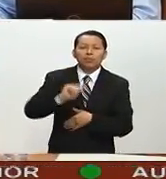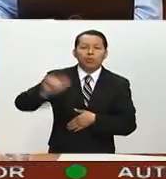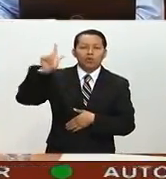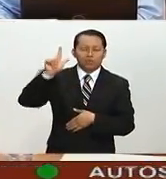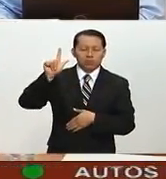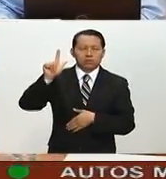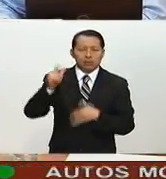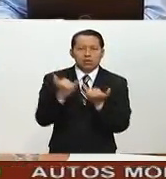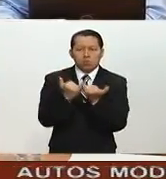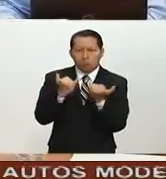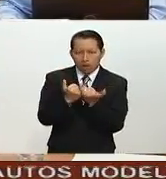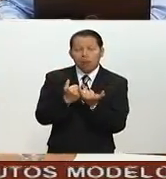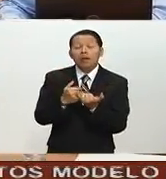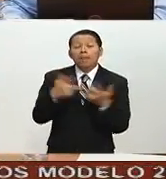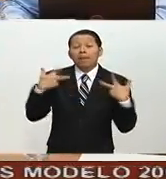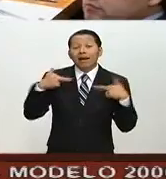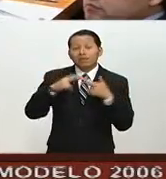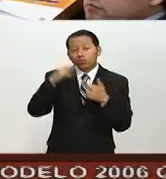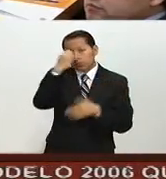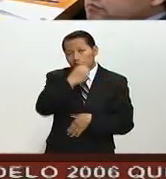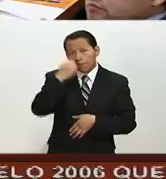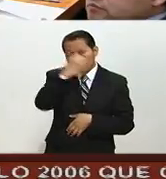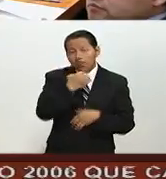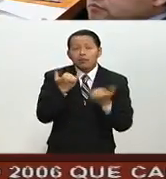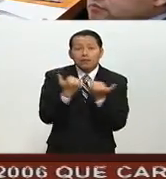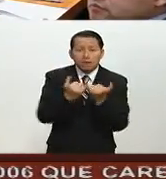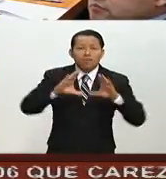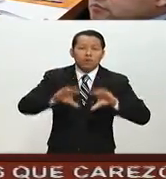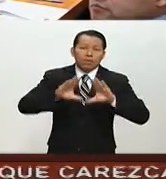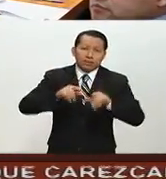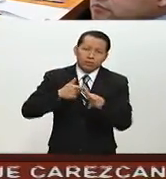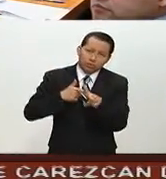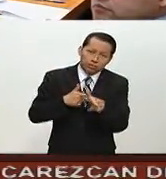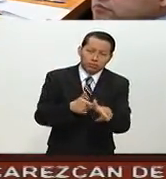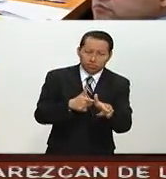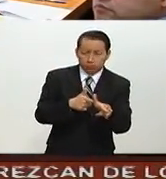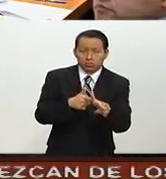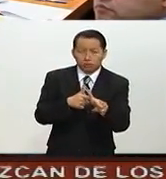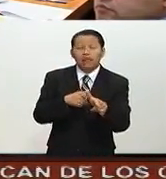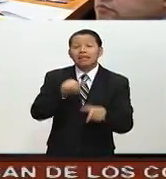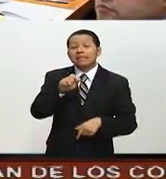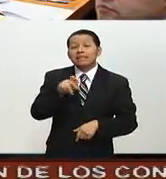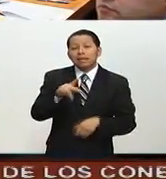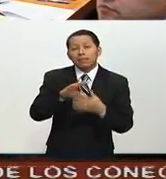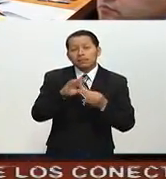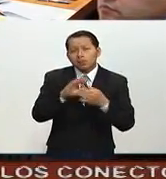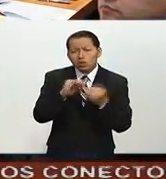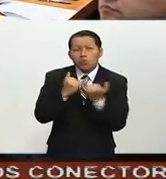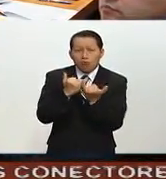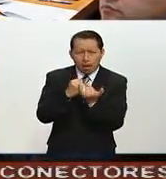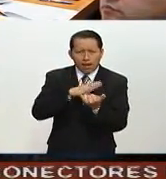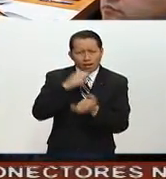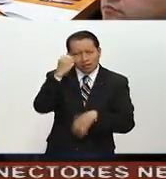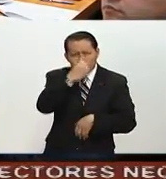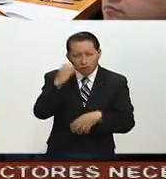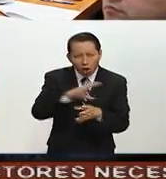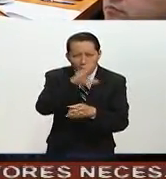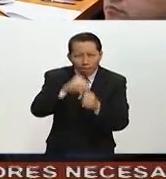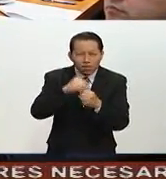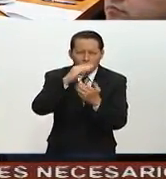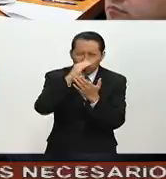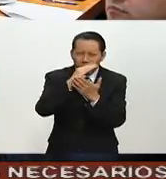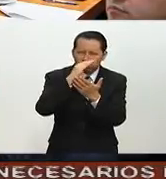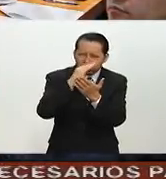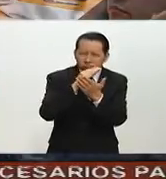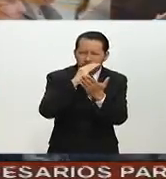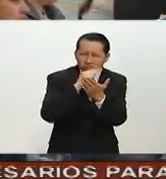docente, las evaluaciones a los maestros y la formación continua. La SEP informó que se avanzó en el análisis detallado de cada uno de